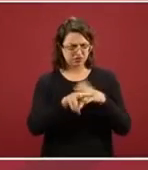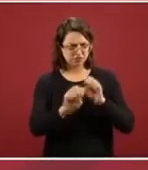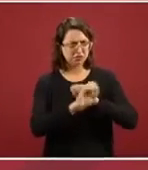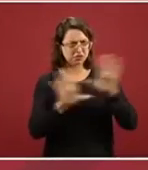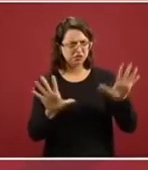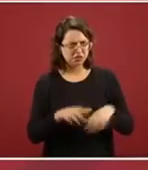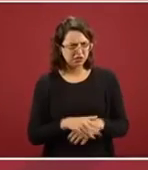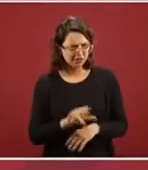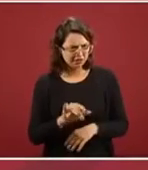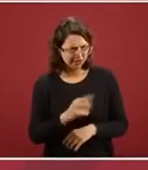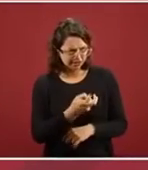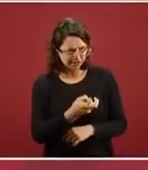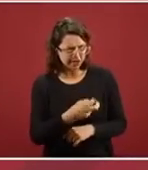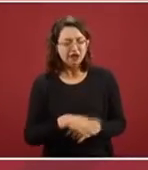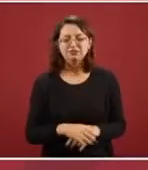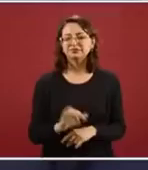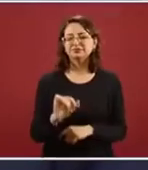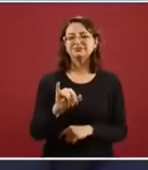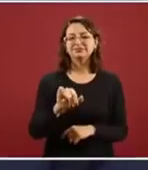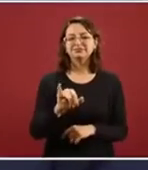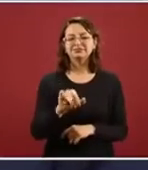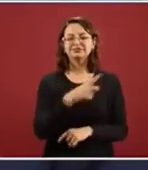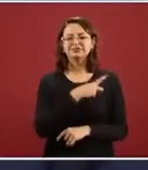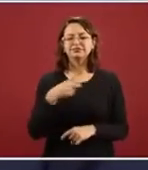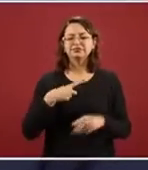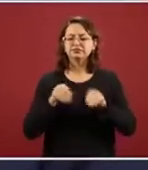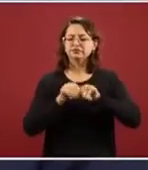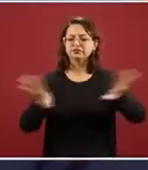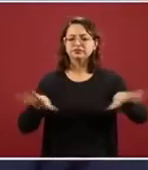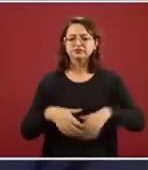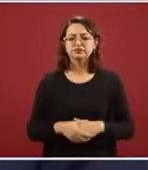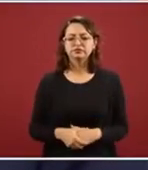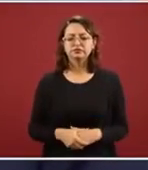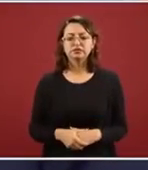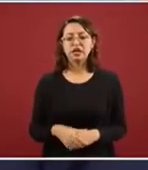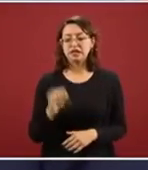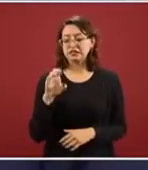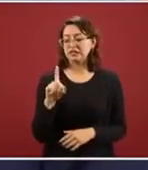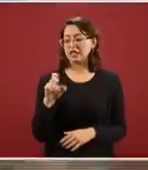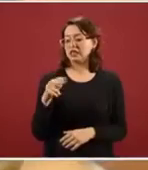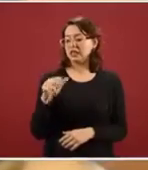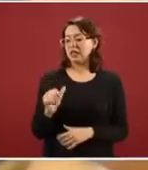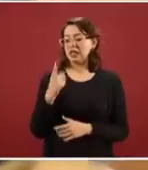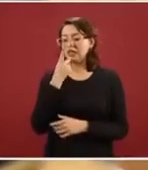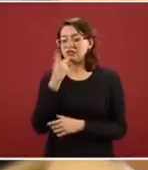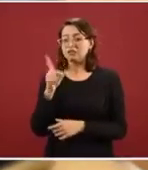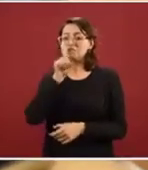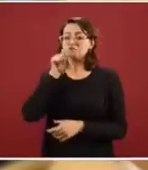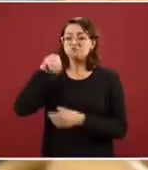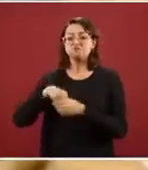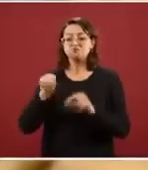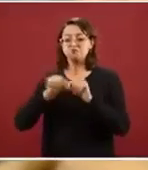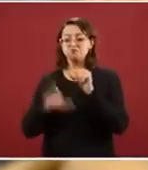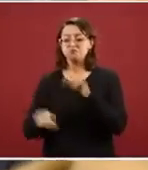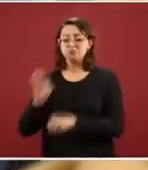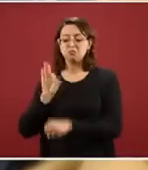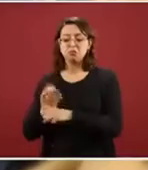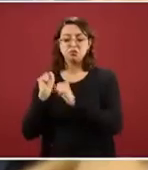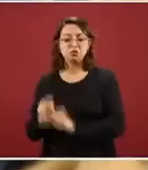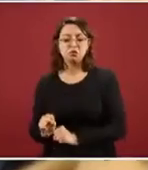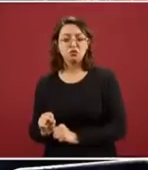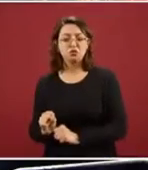Sí, se va a dar a conocer todo. ¿El argumento que da SEDENA es que es un asunto de seguridad nacional? No, se hizo